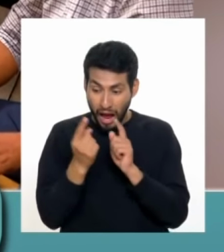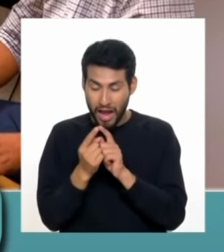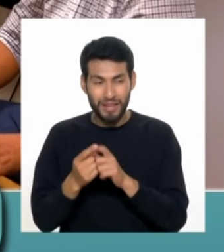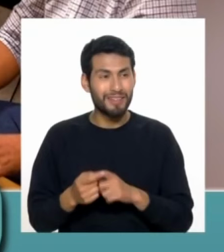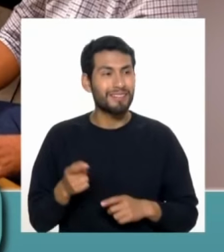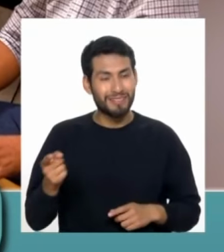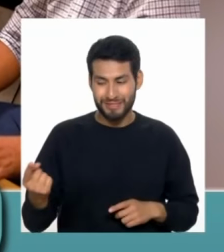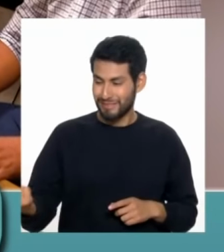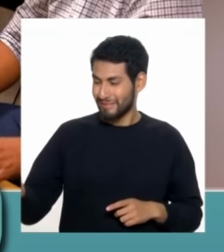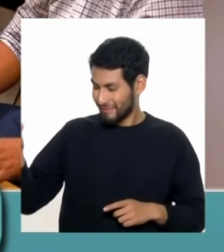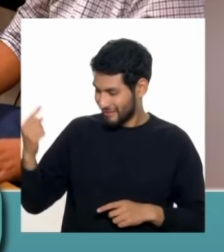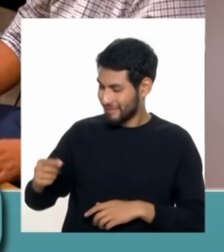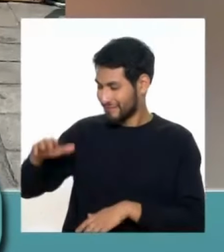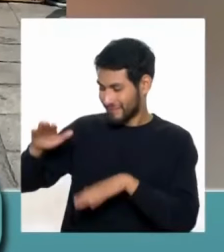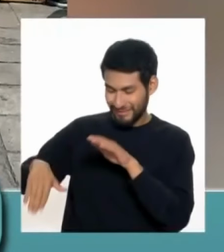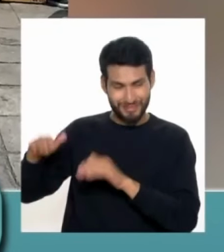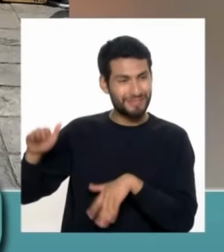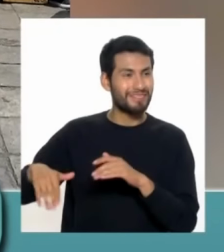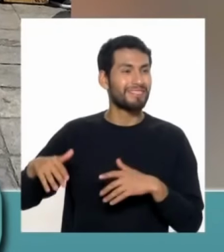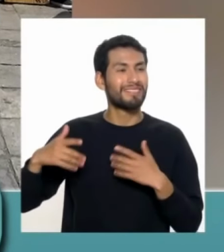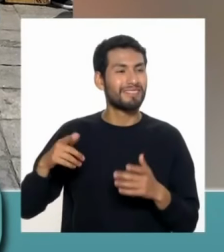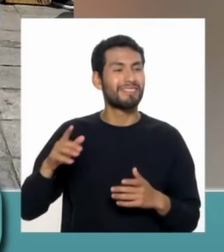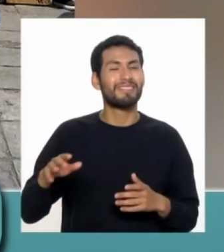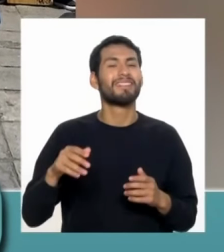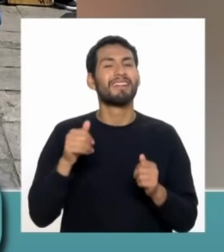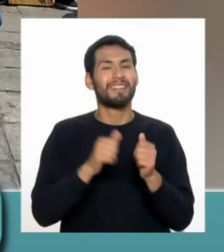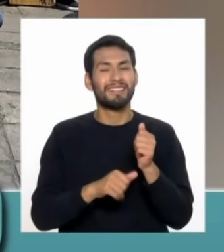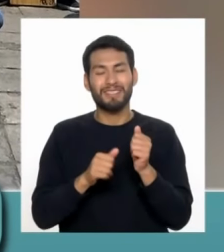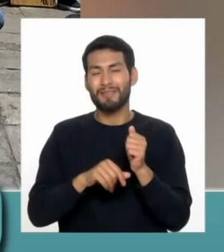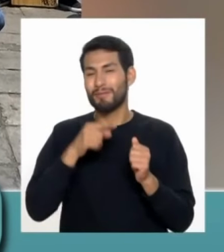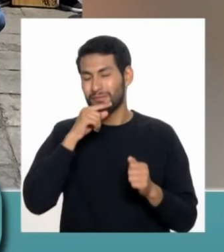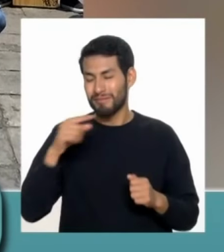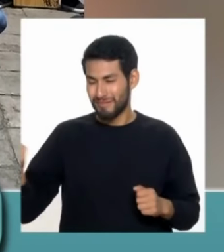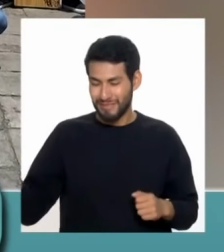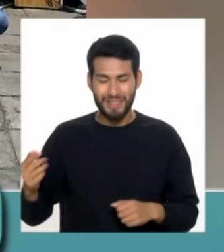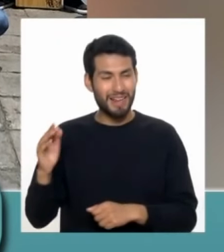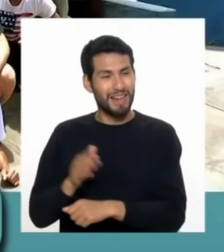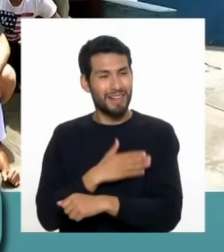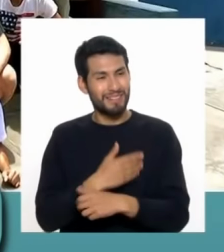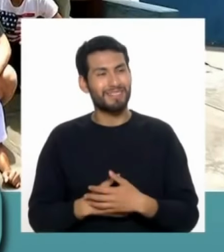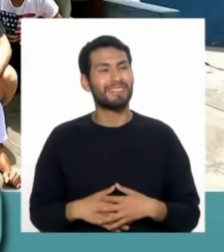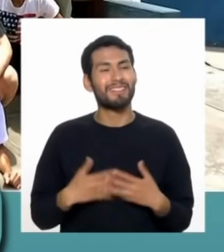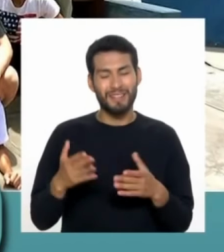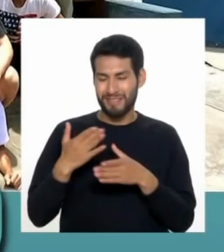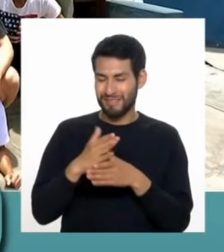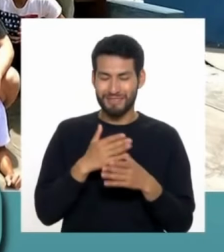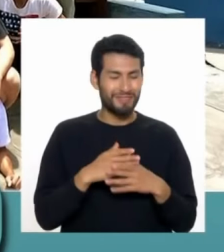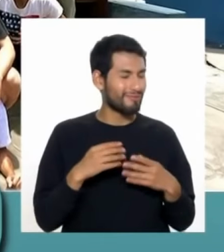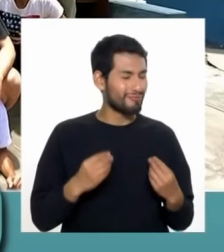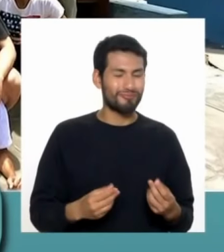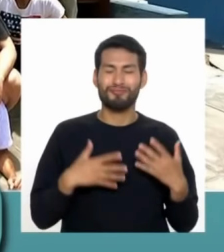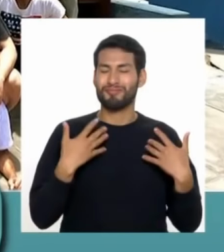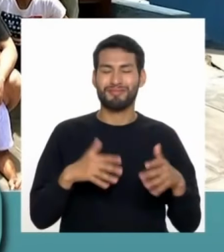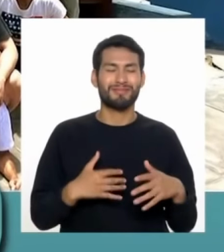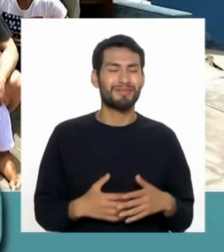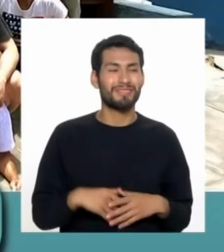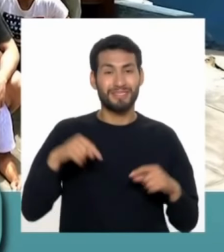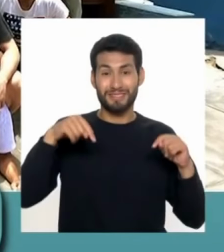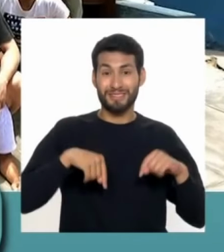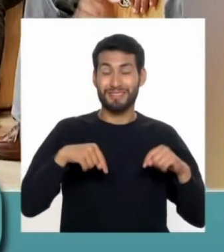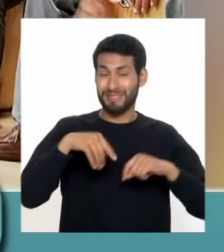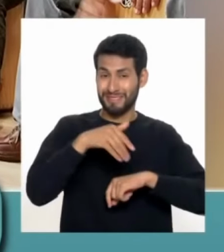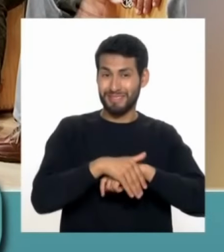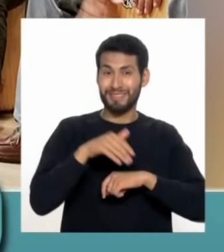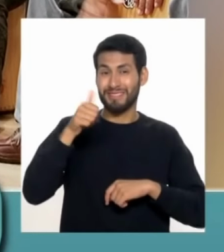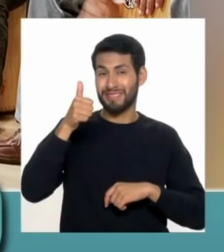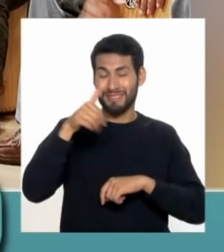Subió a tocar, su hermanita subió a cantar también. Compartimos mucho. Estamos hoy día en la noche, a